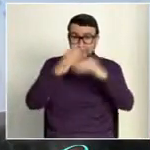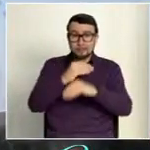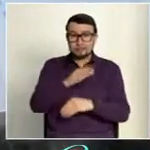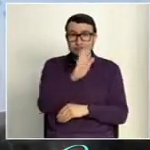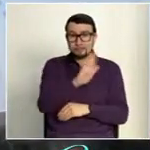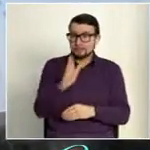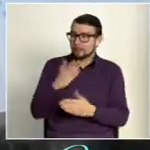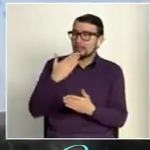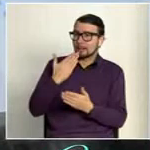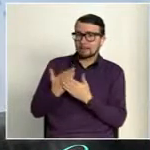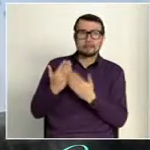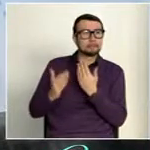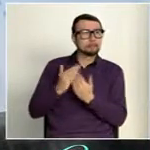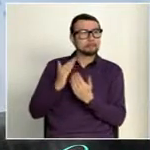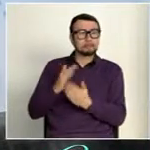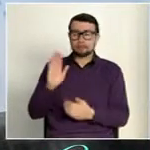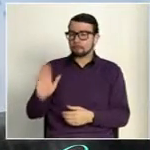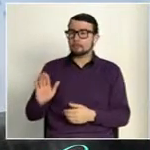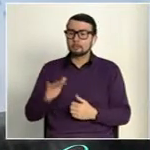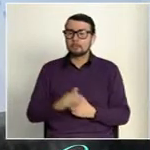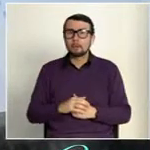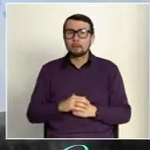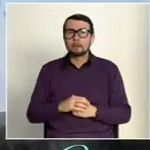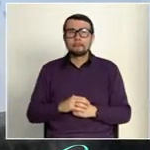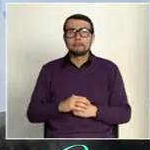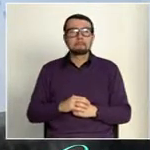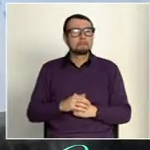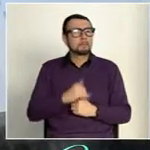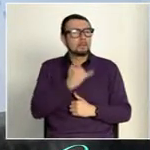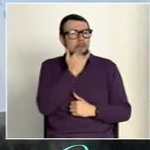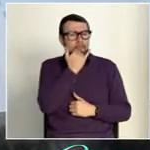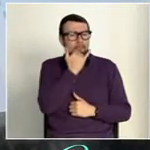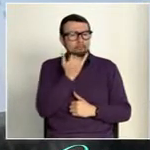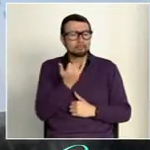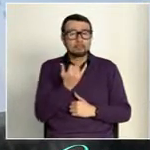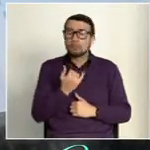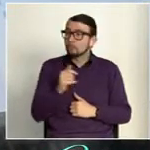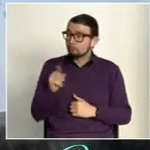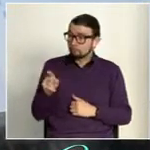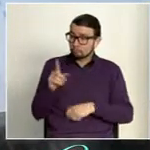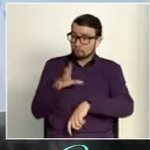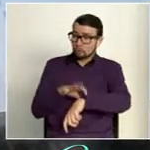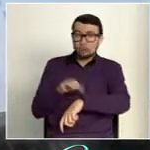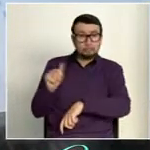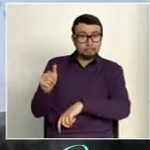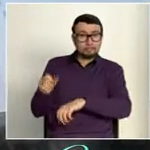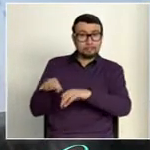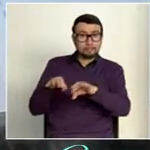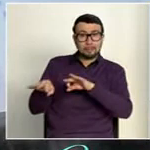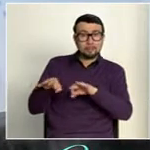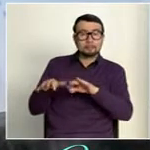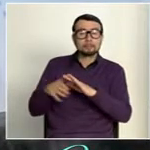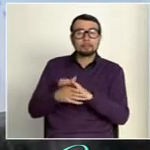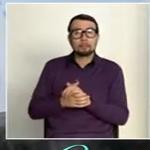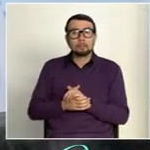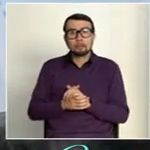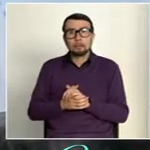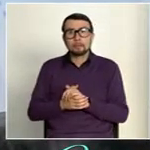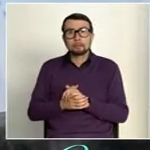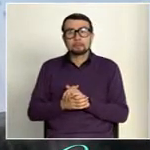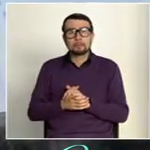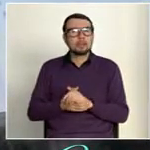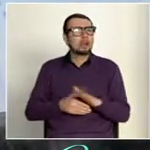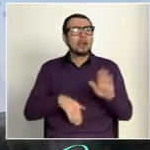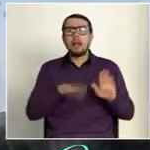haberme invitado, doctor. Pues básicamente, como el doctor le estaba diciendo, que nosotros no nos